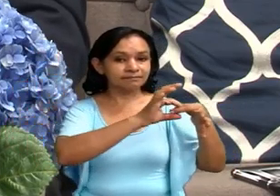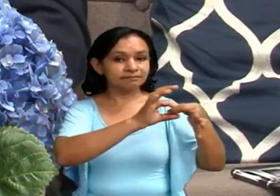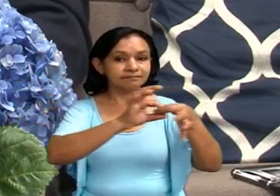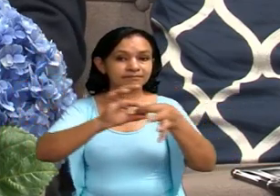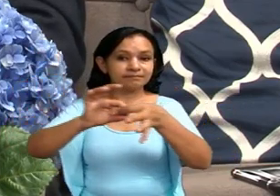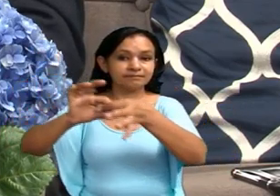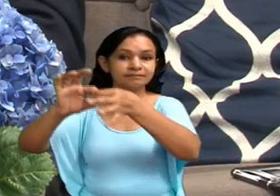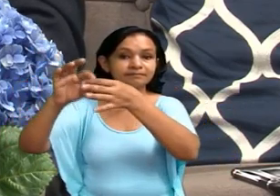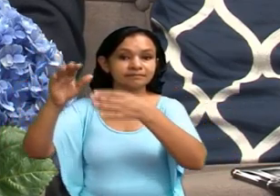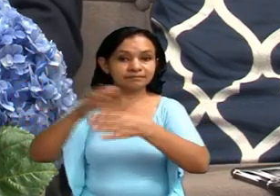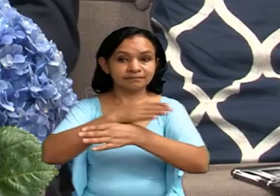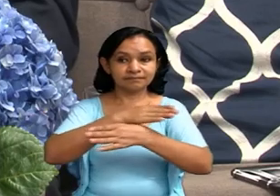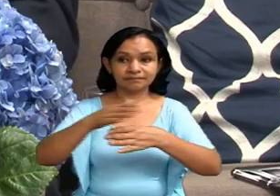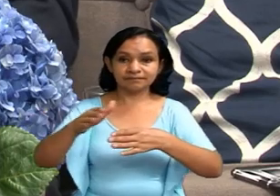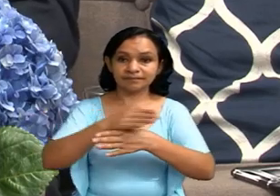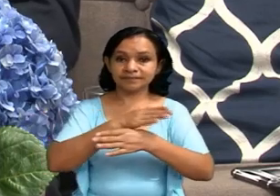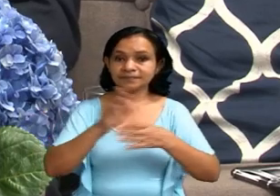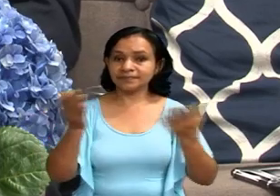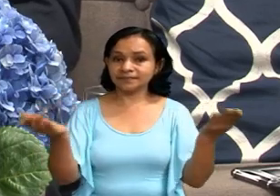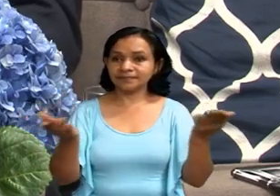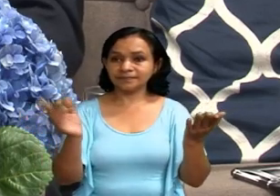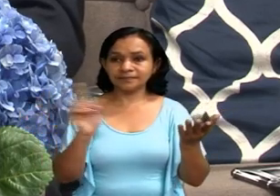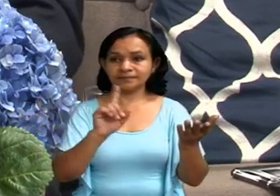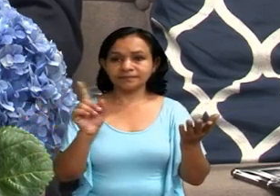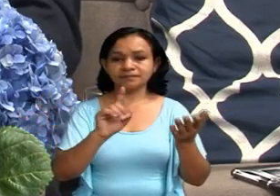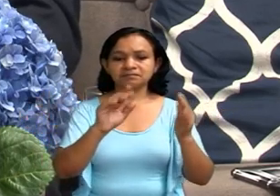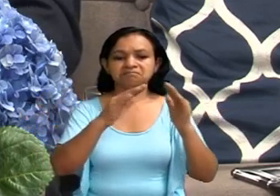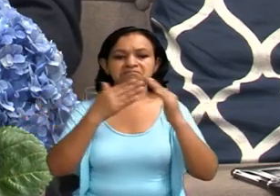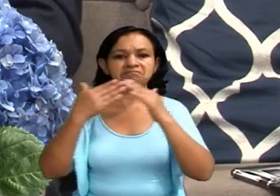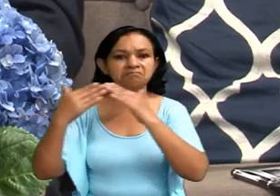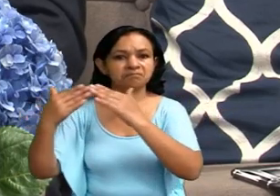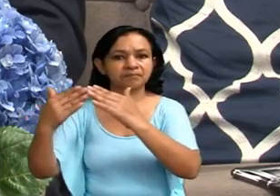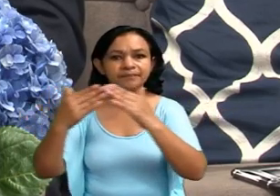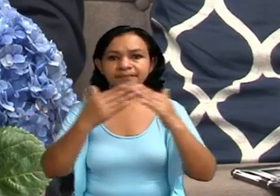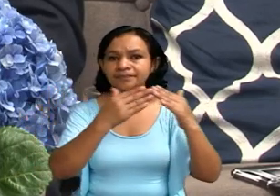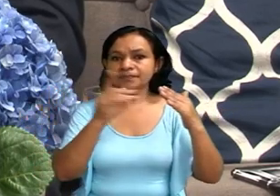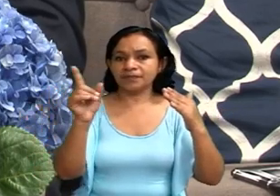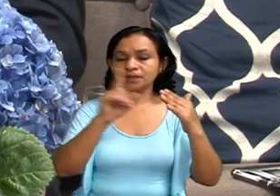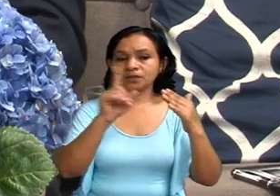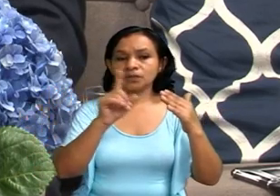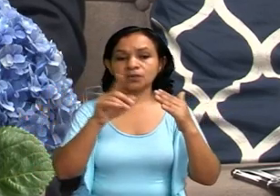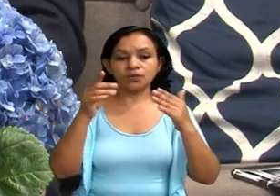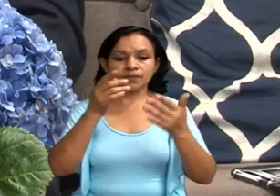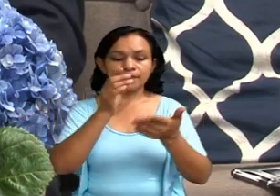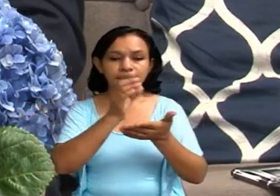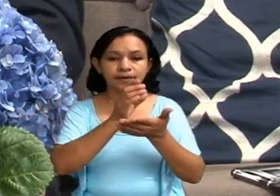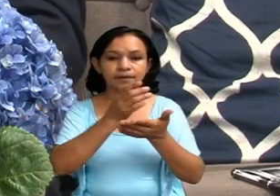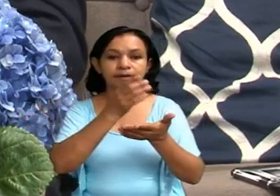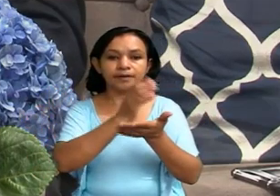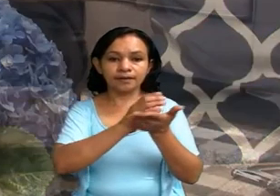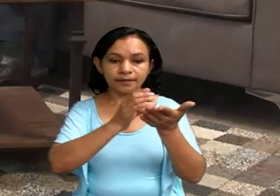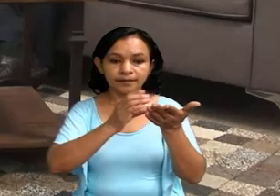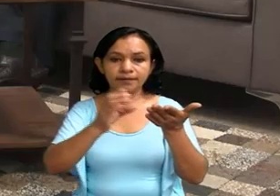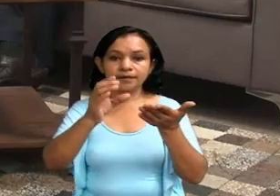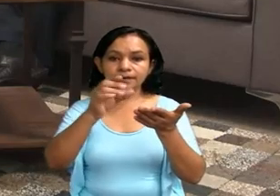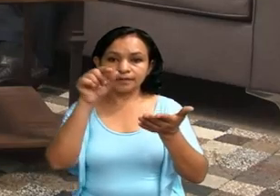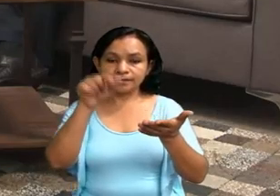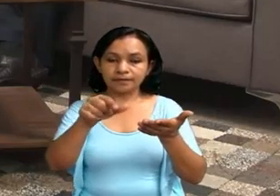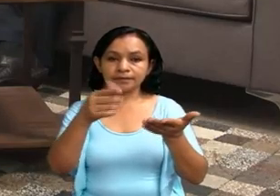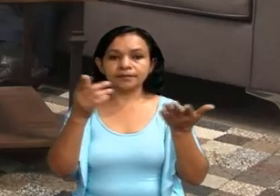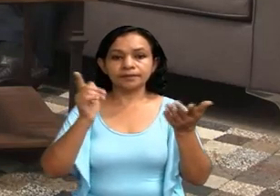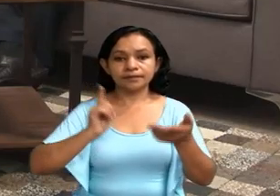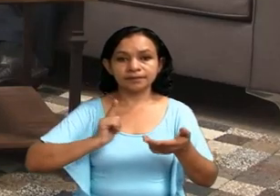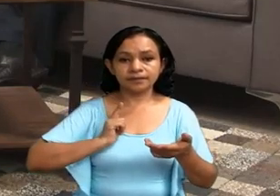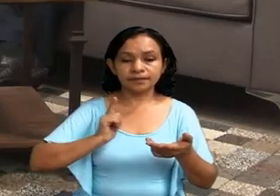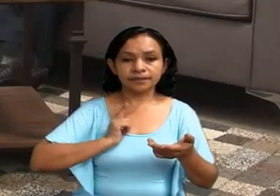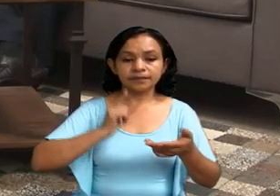características diferentes es que no está en barrio, no está, sino está en colegios públicos que presten las condiciones, no solamente